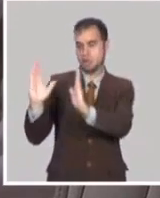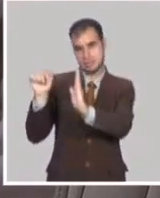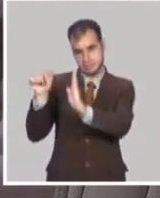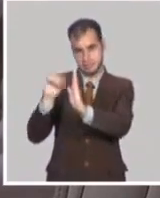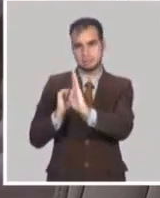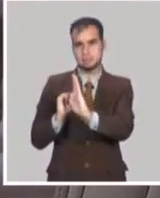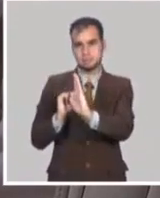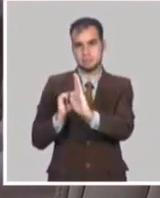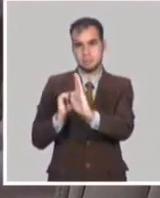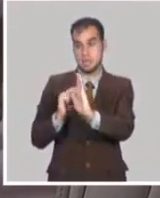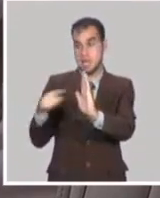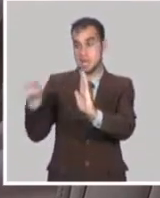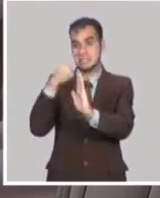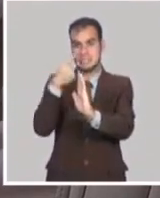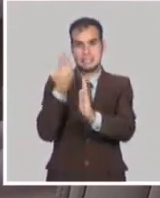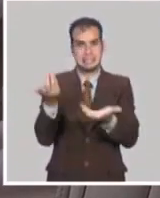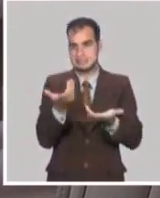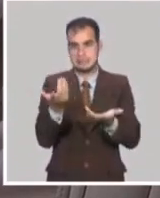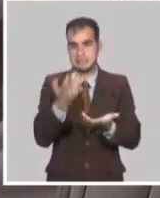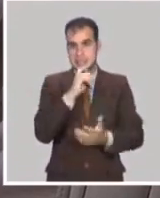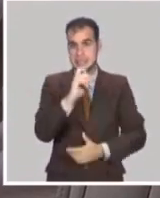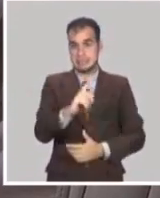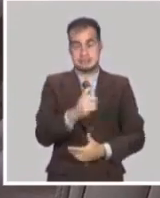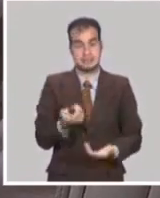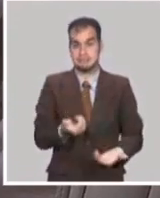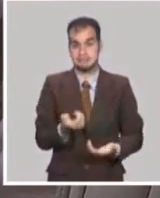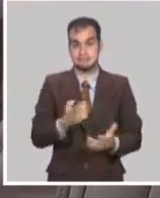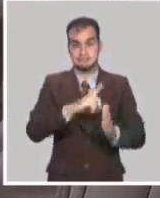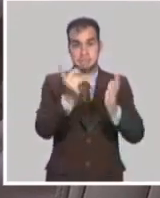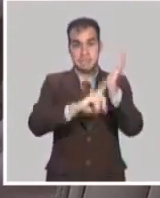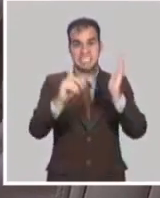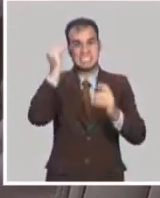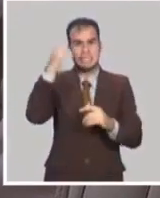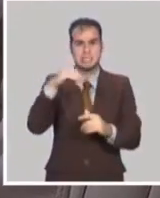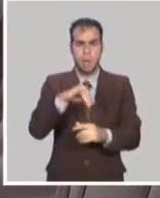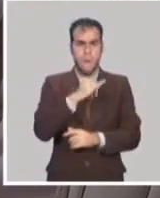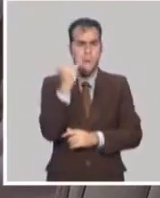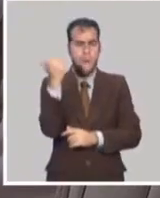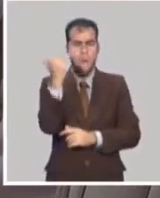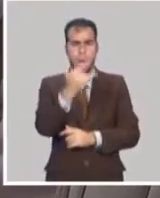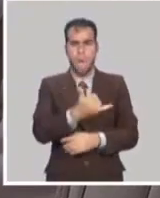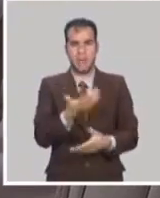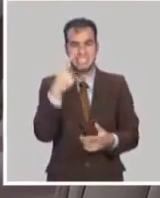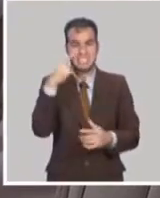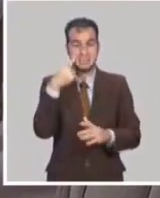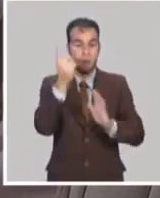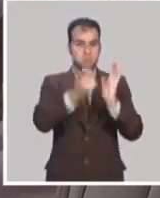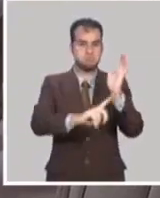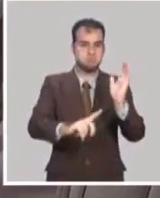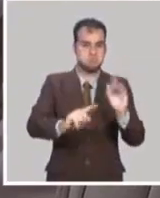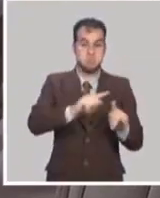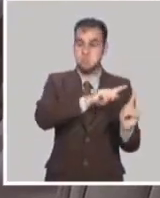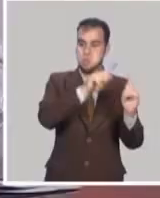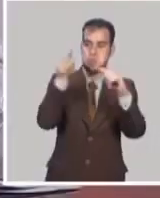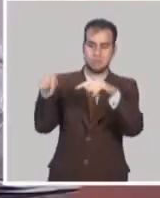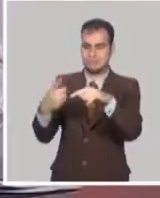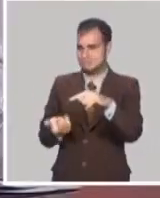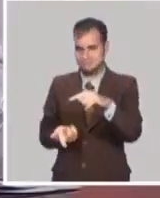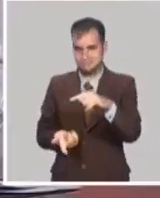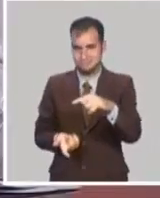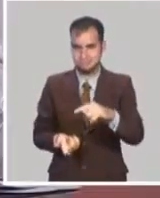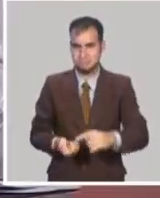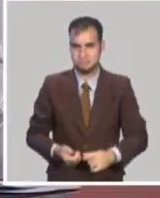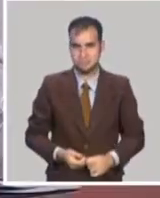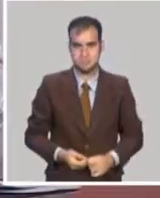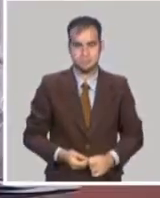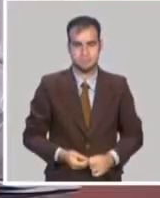a todo el sistema electroenergético porque hay que trasladar entonces a grandes distancias la electricidad hasta el occidente si eso nos